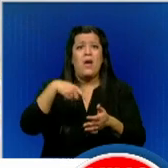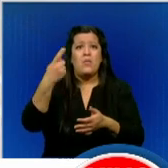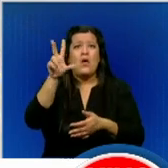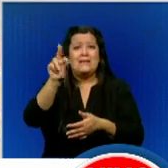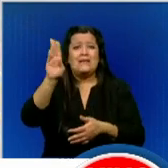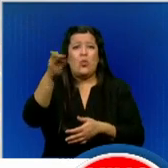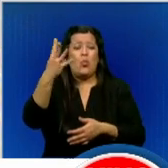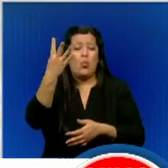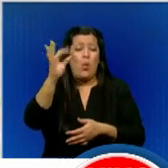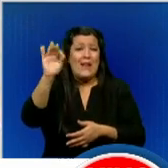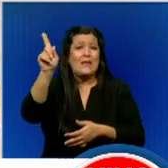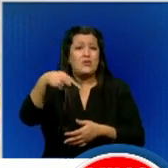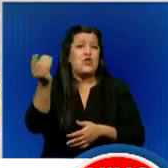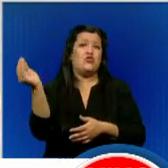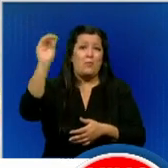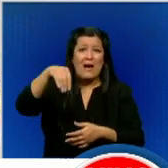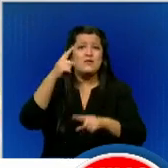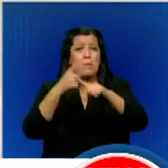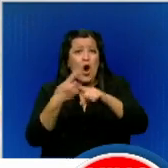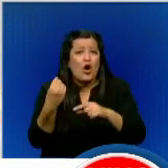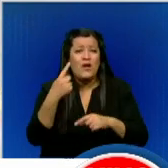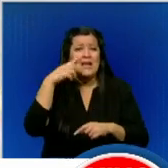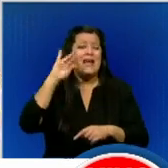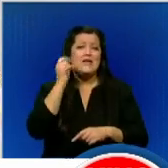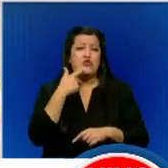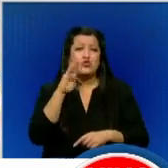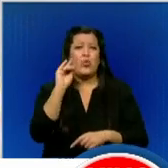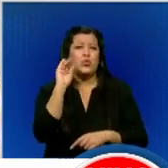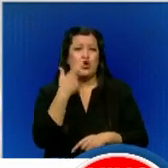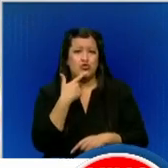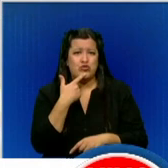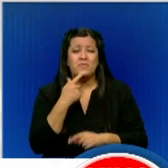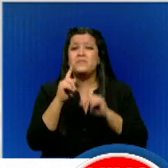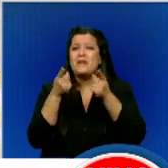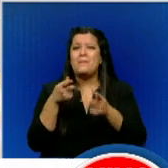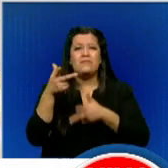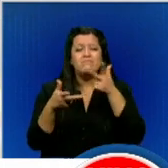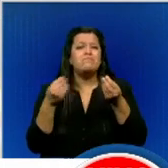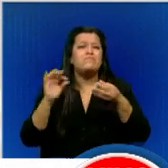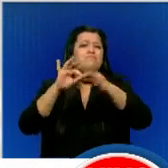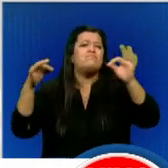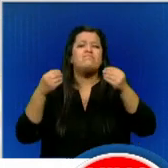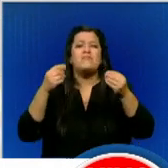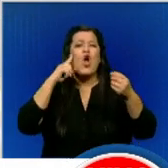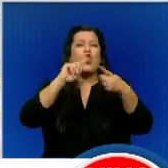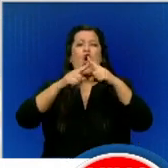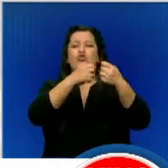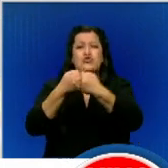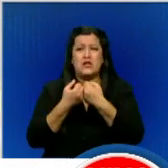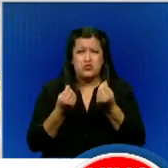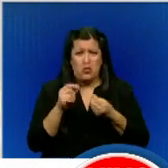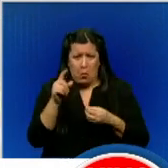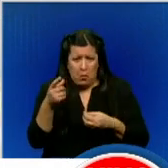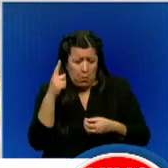permítanme volver a la idea del acuerdo de conformidad que es la que la definición de consenso mi pregunta es cómo se